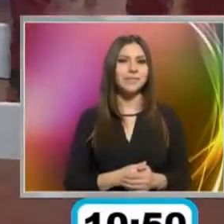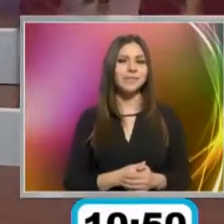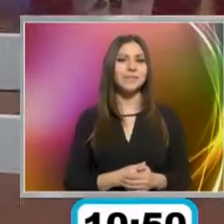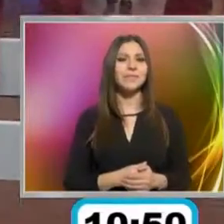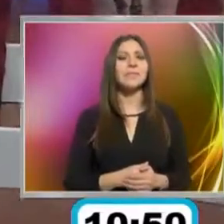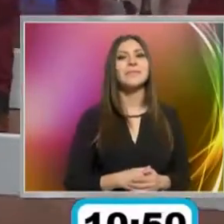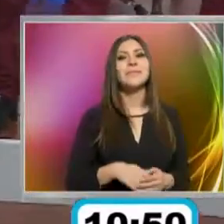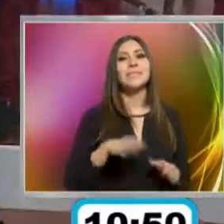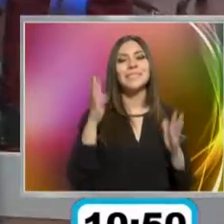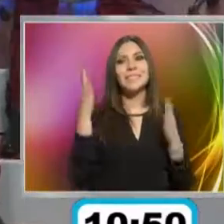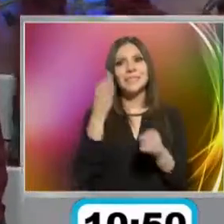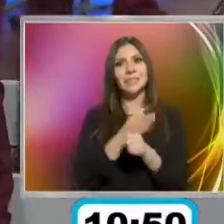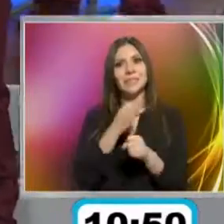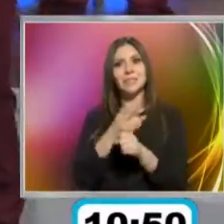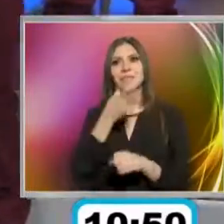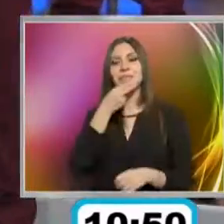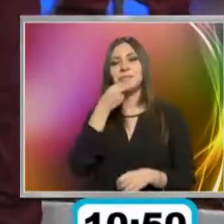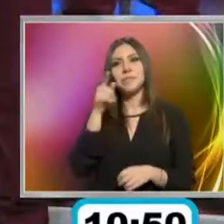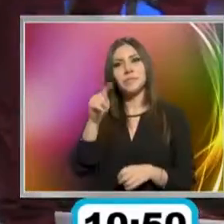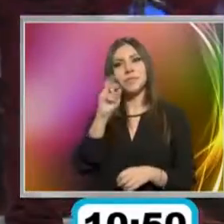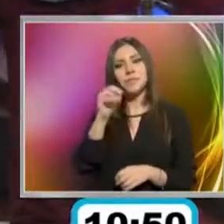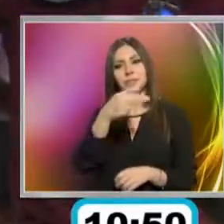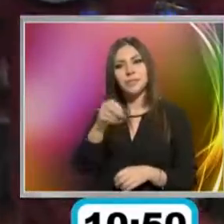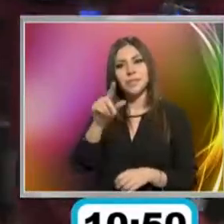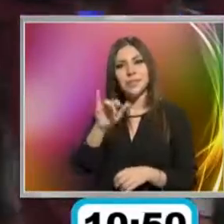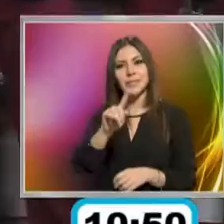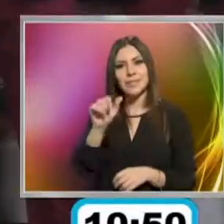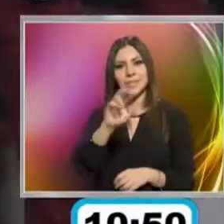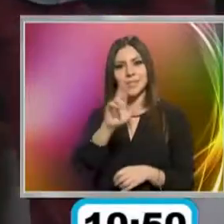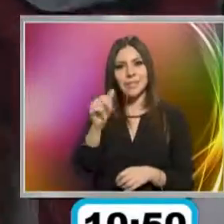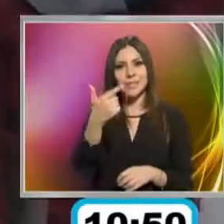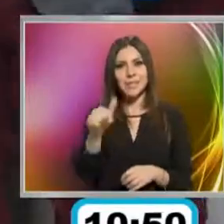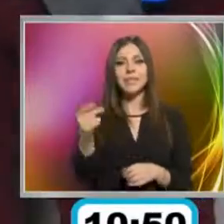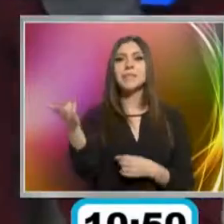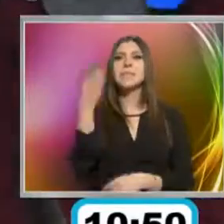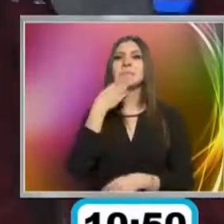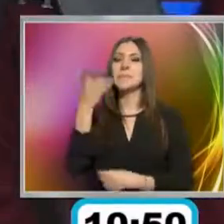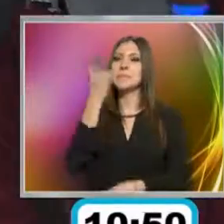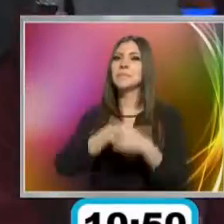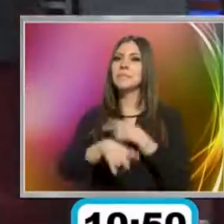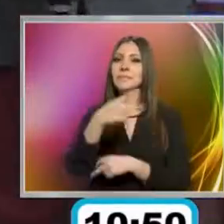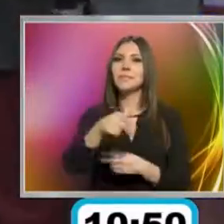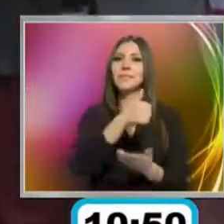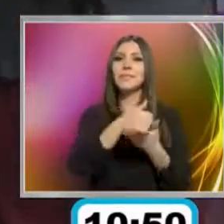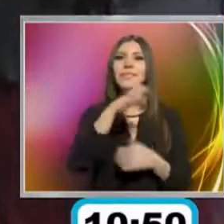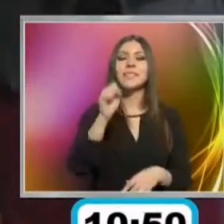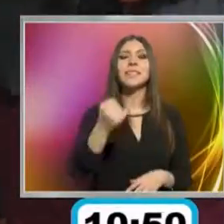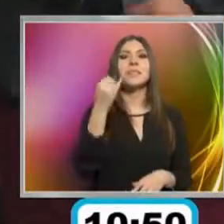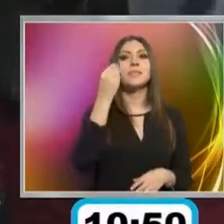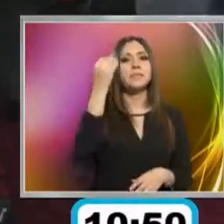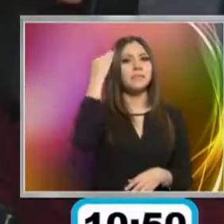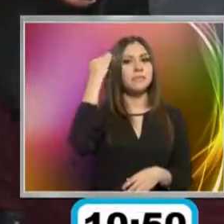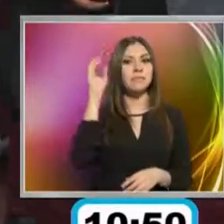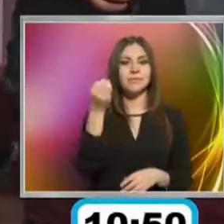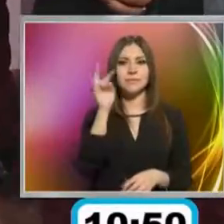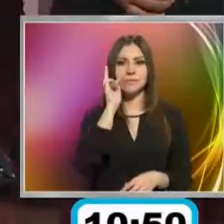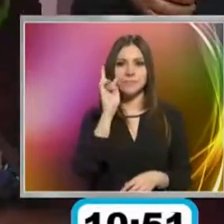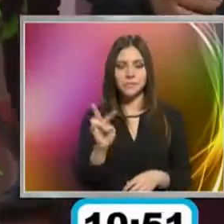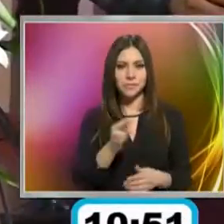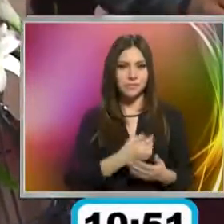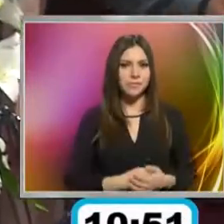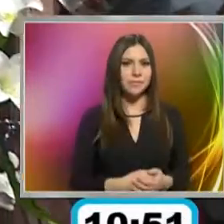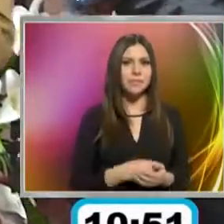Ahora sí, fuerte el aplauso para Toño Lizárraga. ¿Cómo estás, hermano? Bienvenido a tus ciudades. Gracias. Tantos años sin vernos.